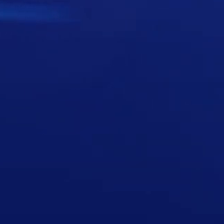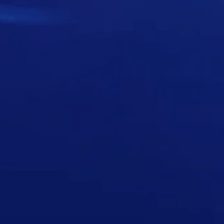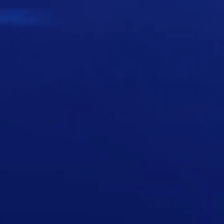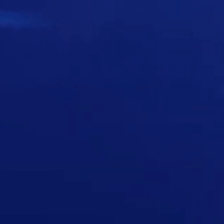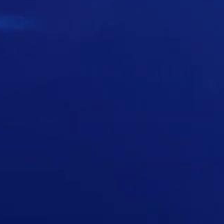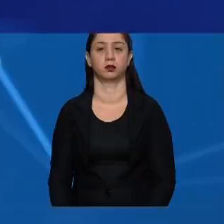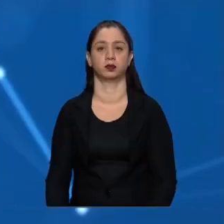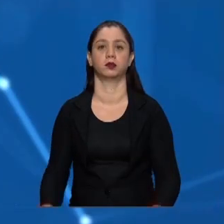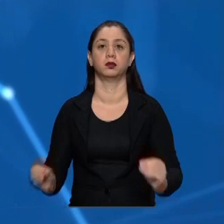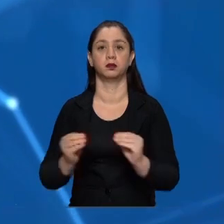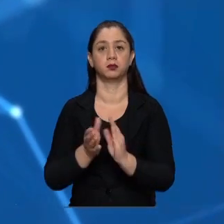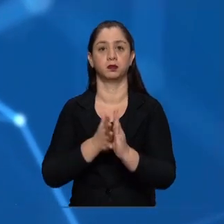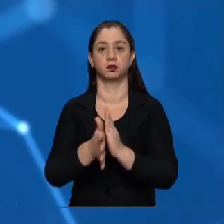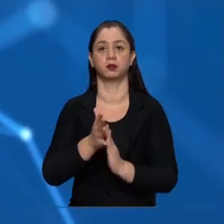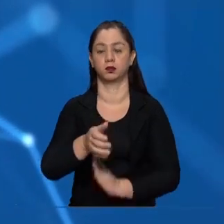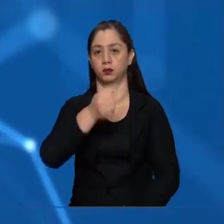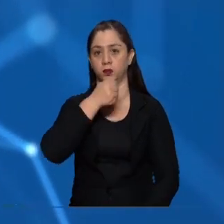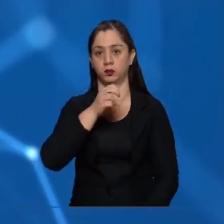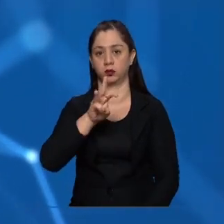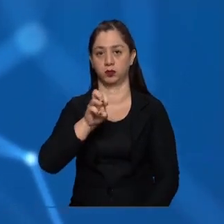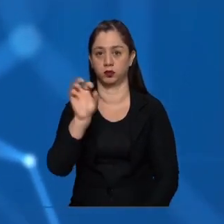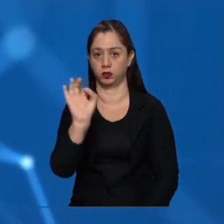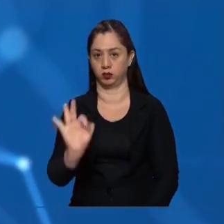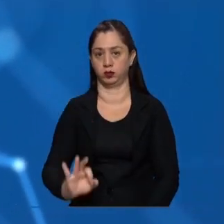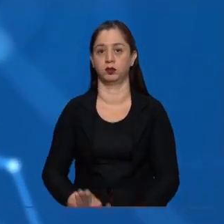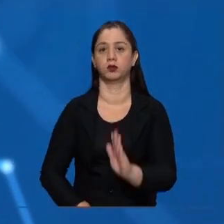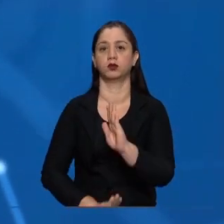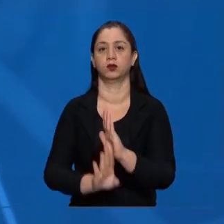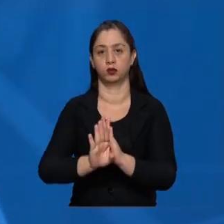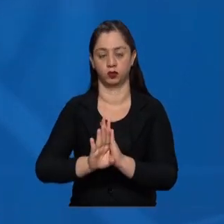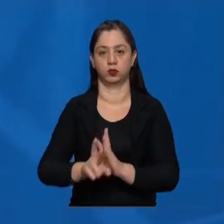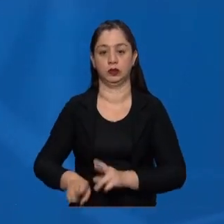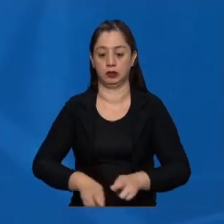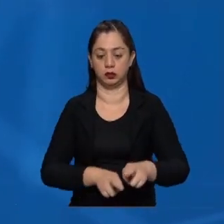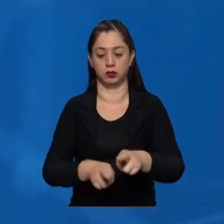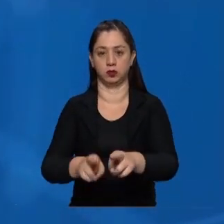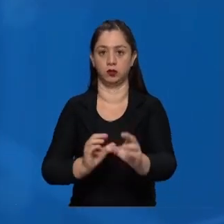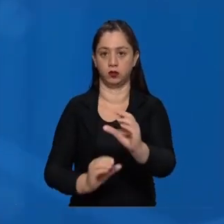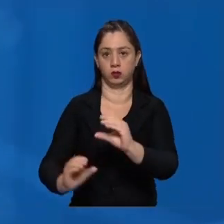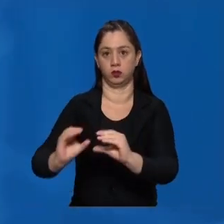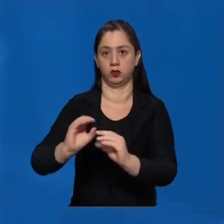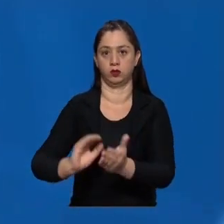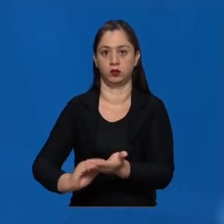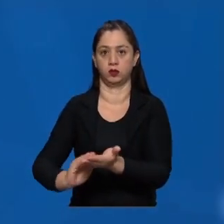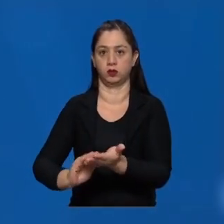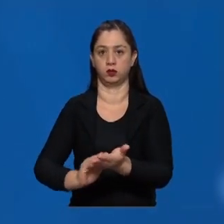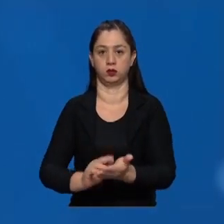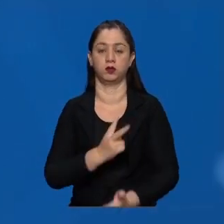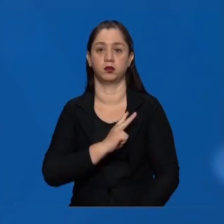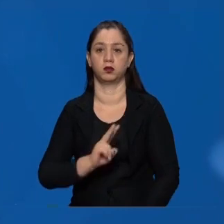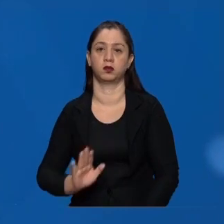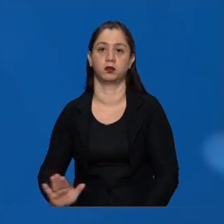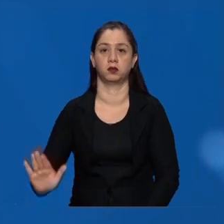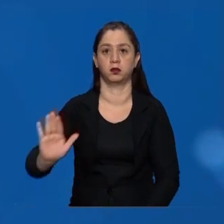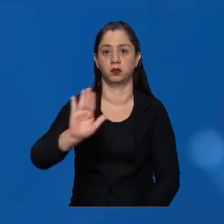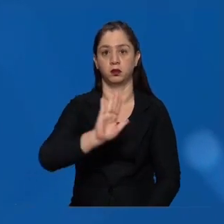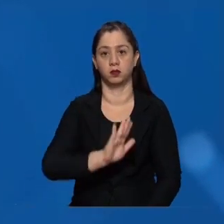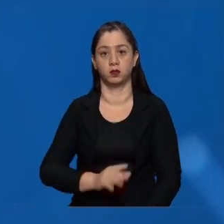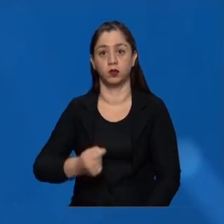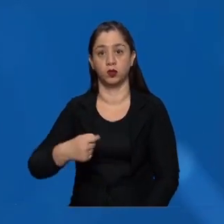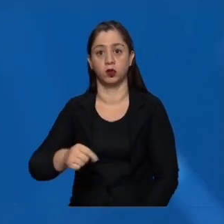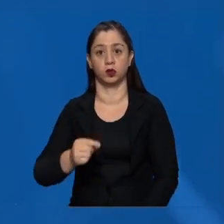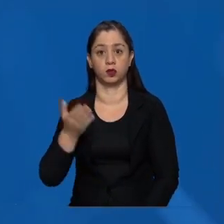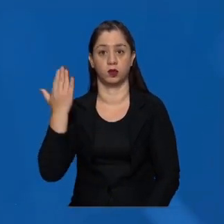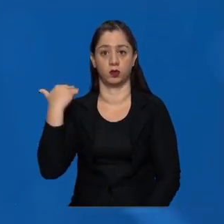En otras noticias, en un 80% avanza la recuperación del río Cauca a su paso por el departamento del Valle. El pasado jueves